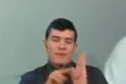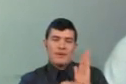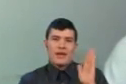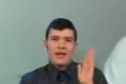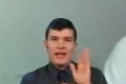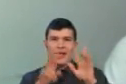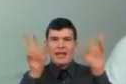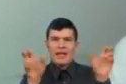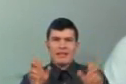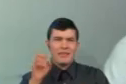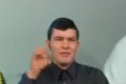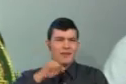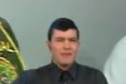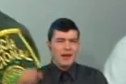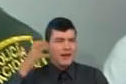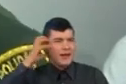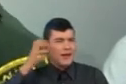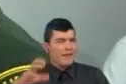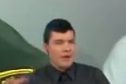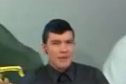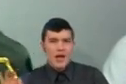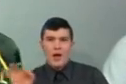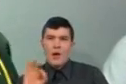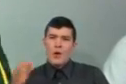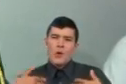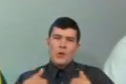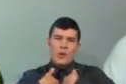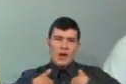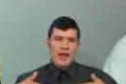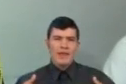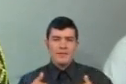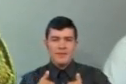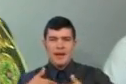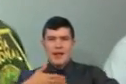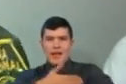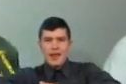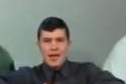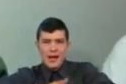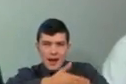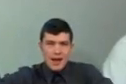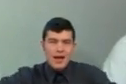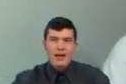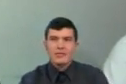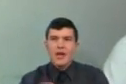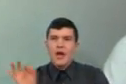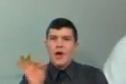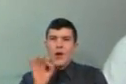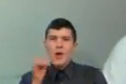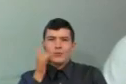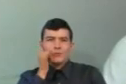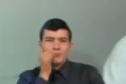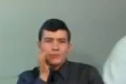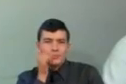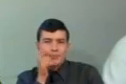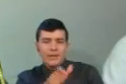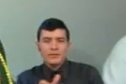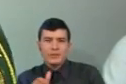con el tema del ruido, con el tema de los animales en la calle, con el tema de las personas que hacen sus necesidades en las vías